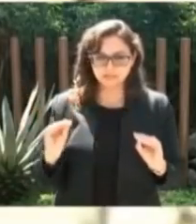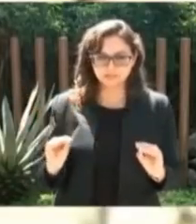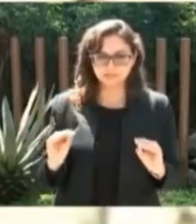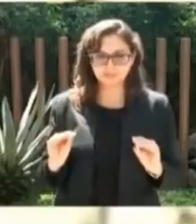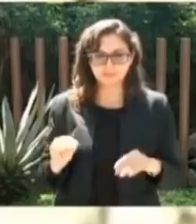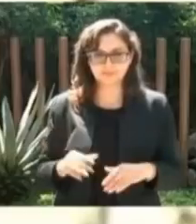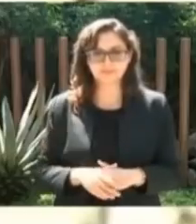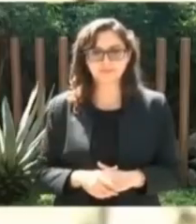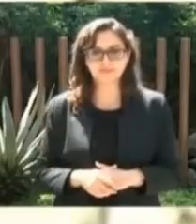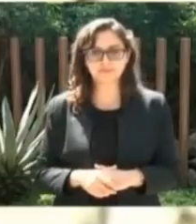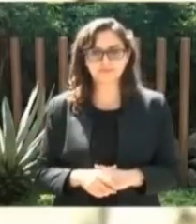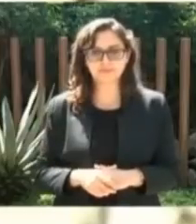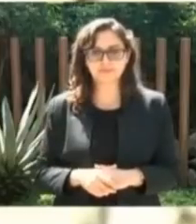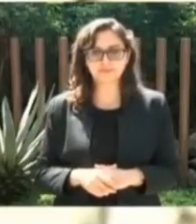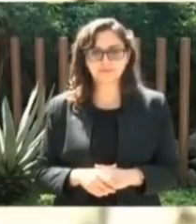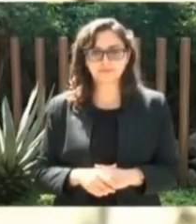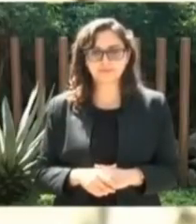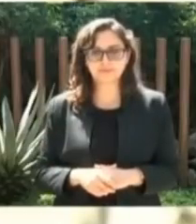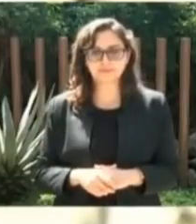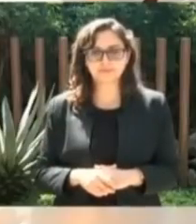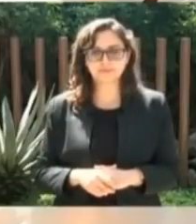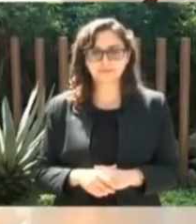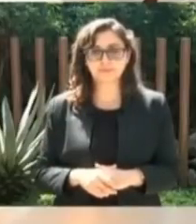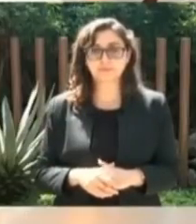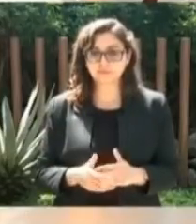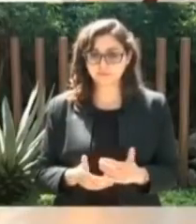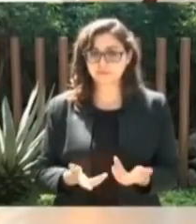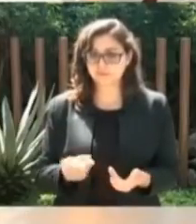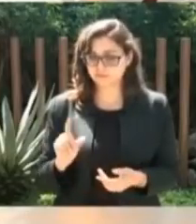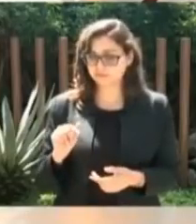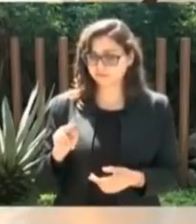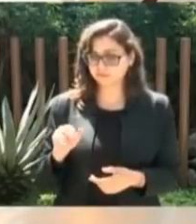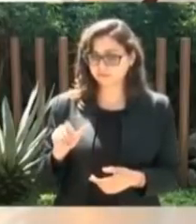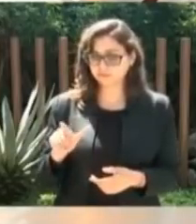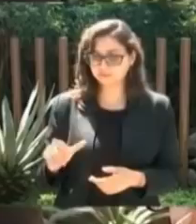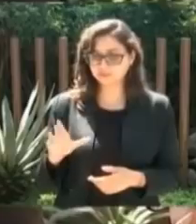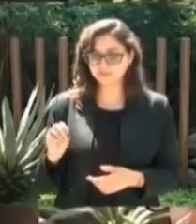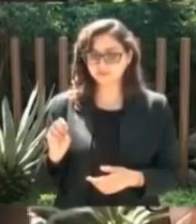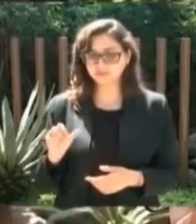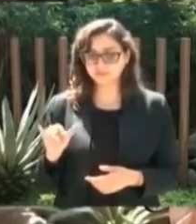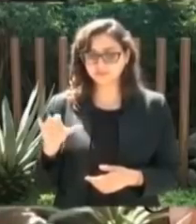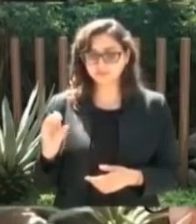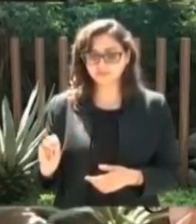Y ya don Daniel Cosío Villegas lo